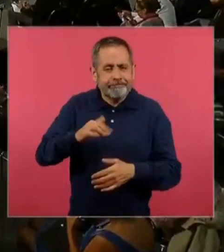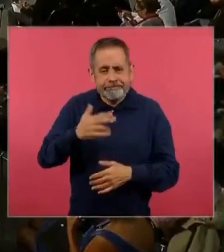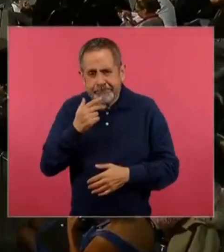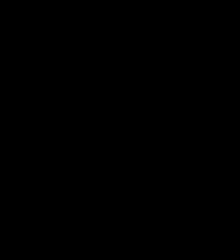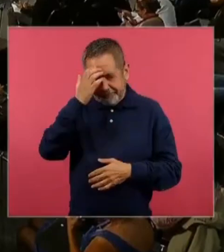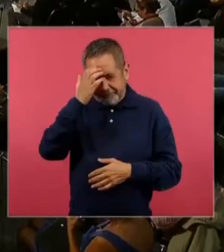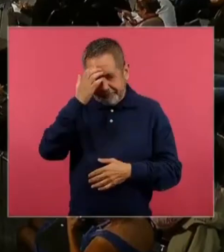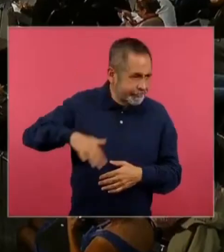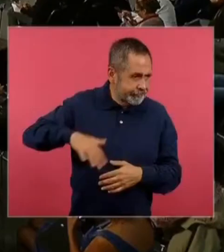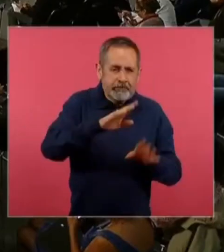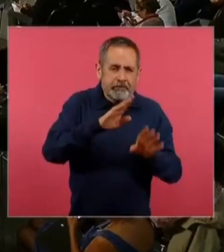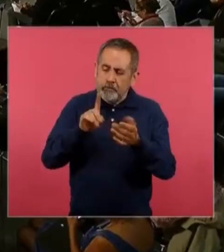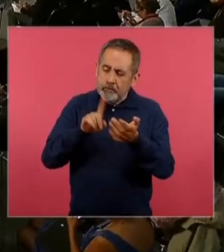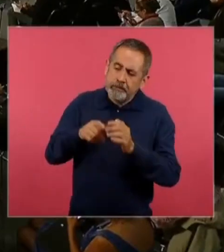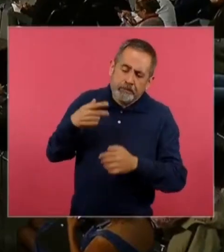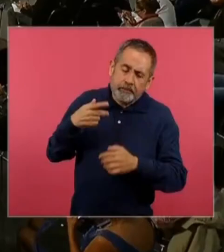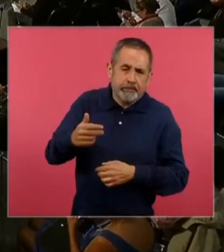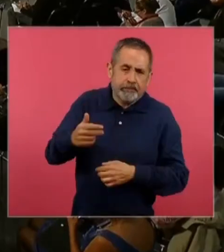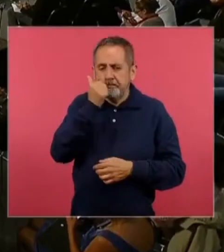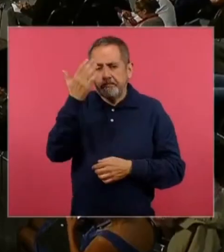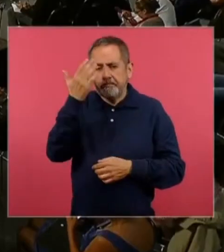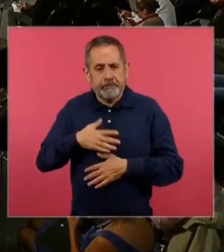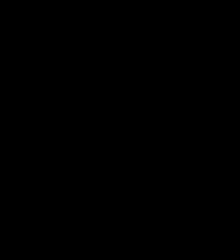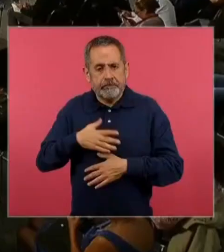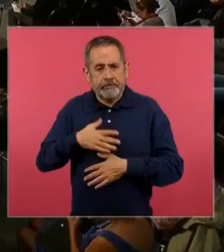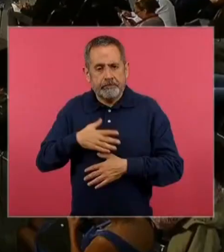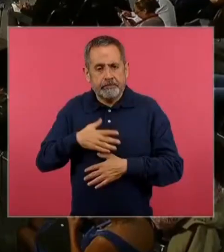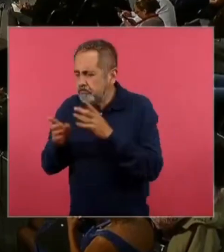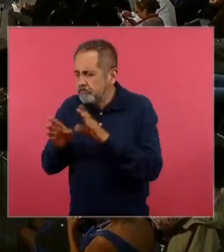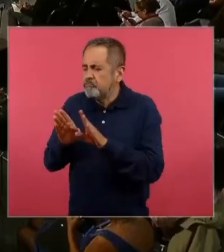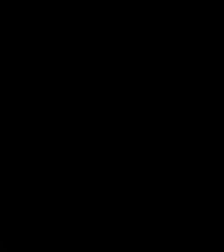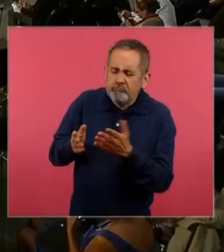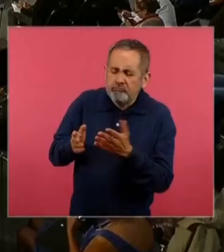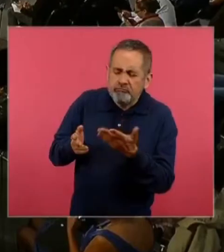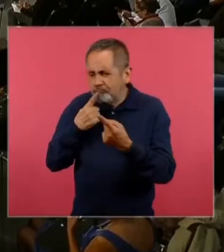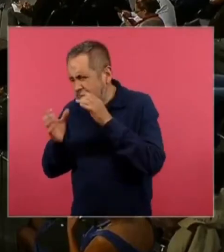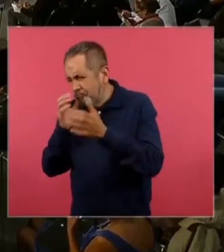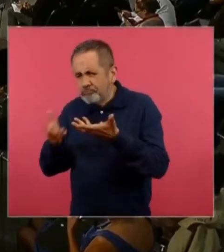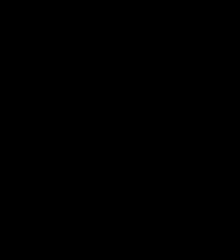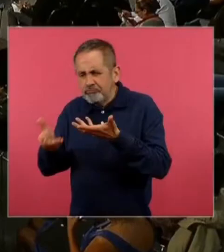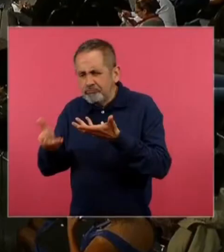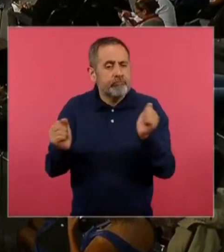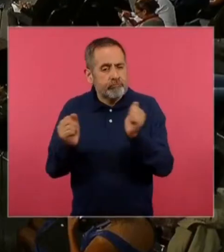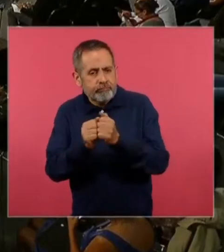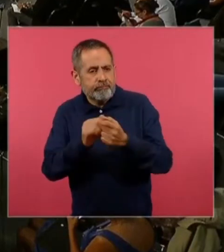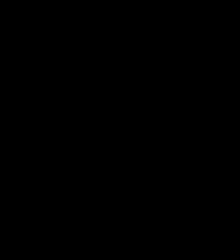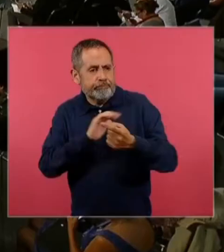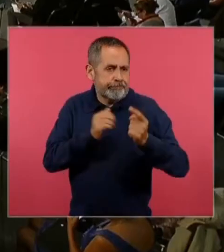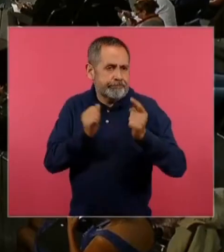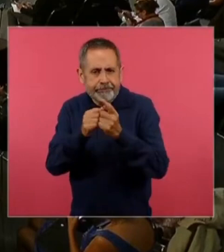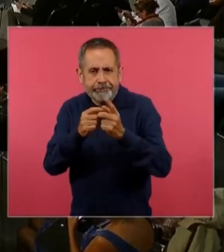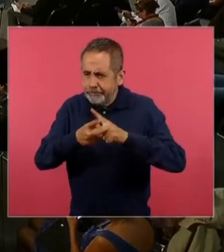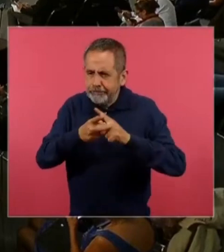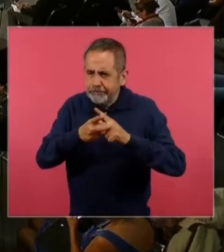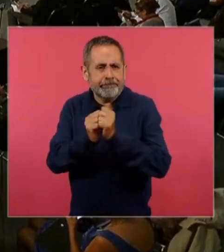del contexto del alumno. Rescato mi problemática y a partir de todas las asignaturas voy jalando